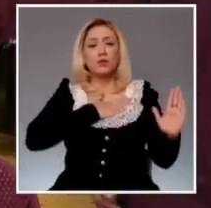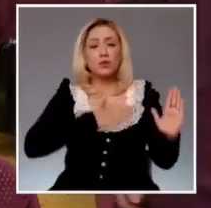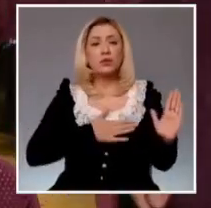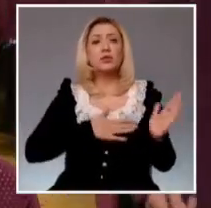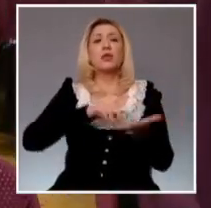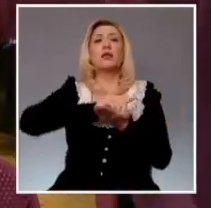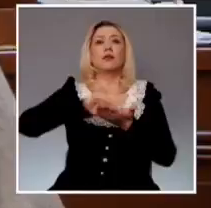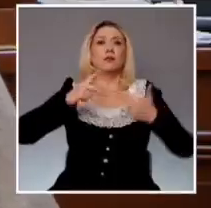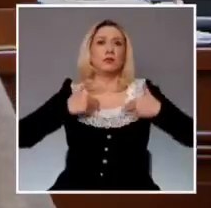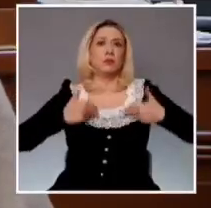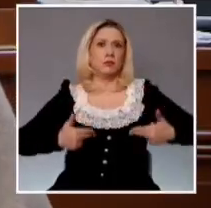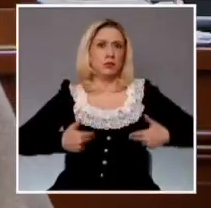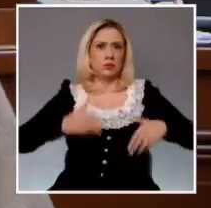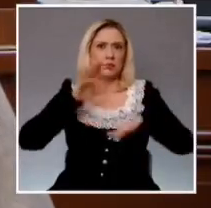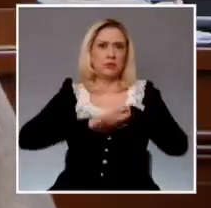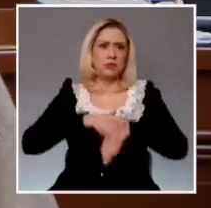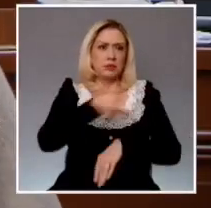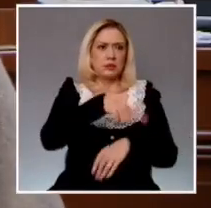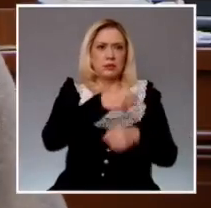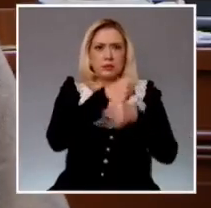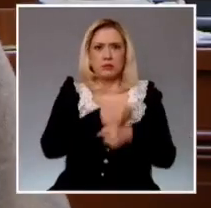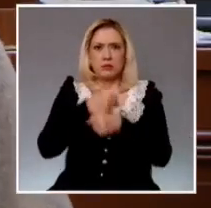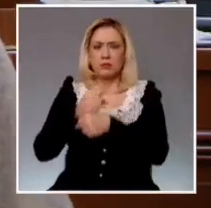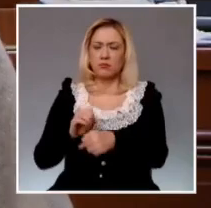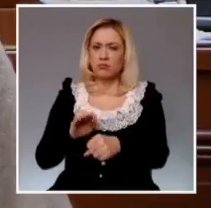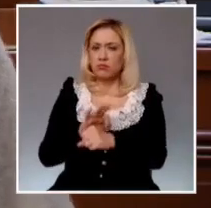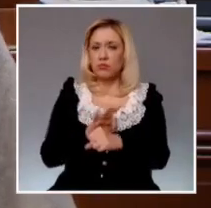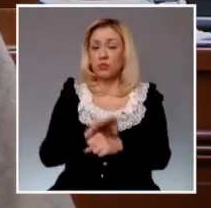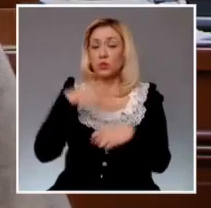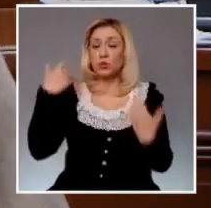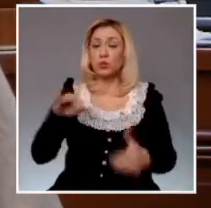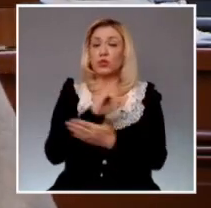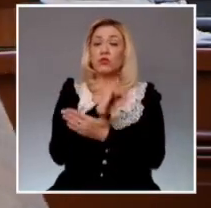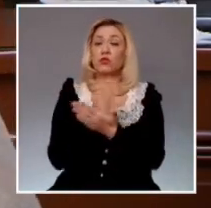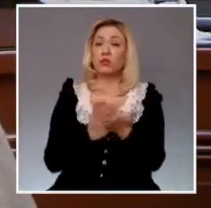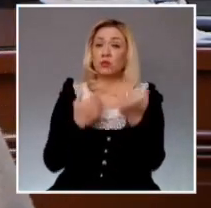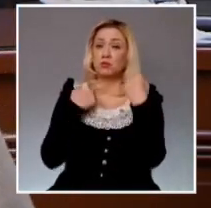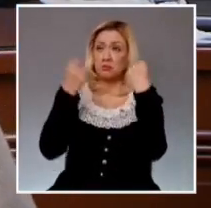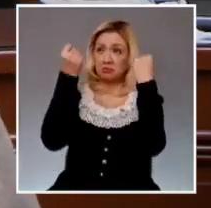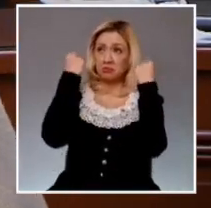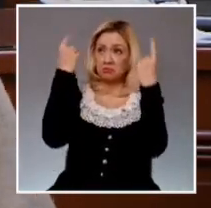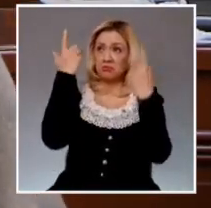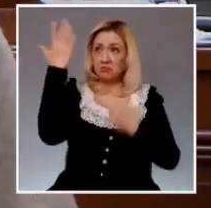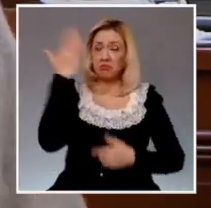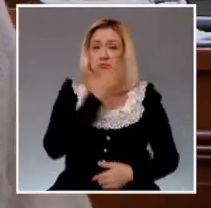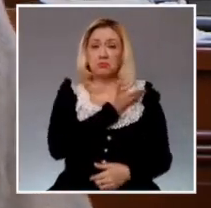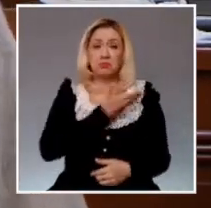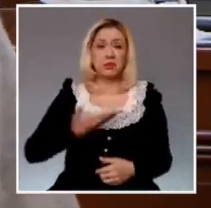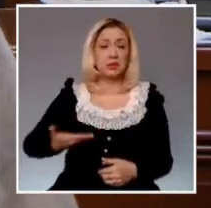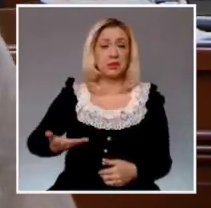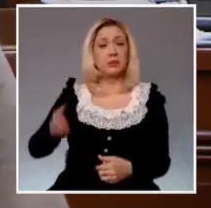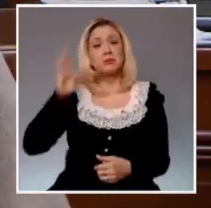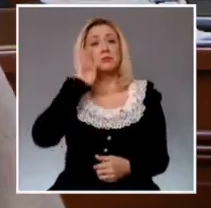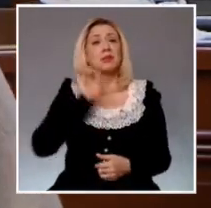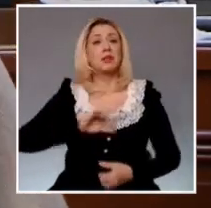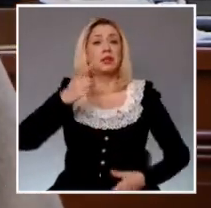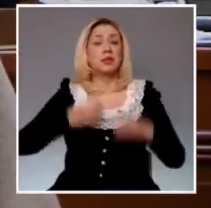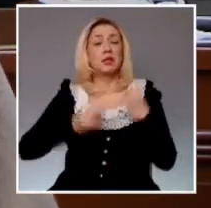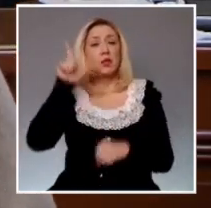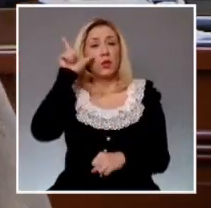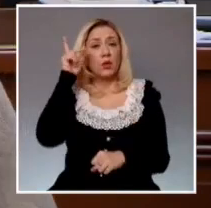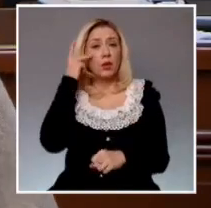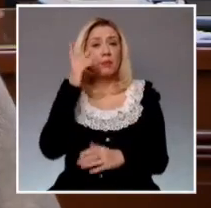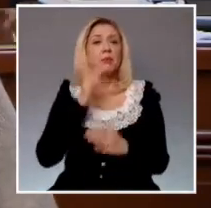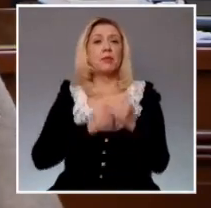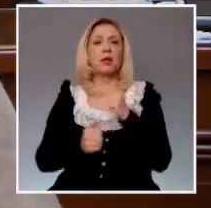más necesitadas. Fue un gran informe por parte de la ministra Norma Piña, creo que un informe muy completo, muy aterrizado, pero